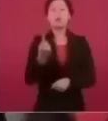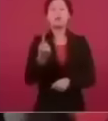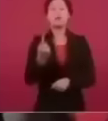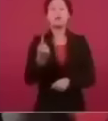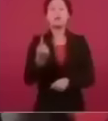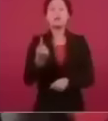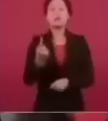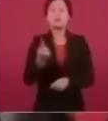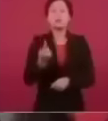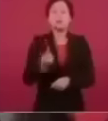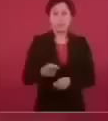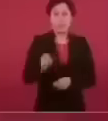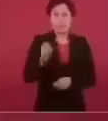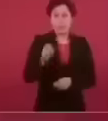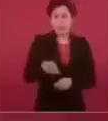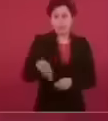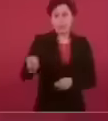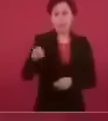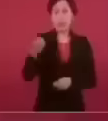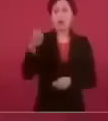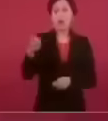pues ya está resuelto,